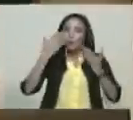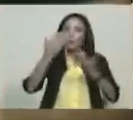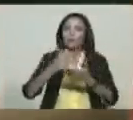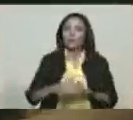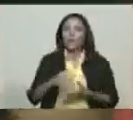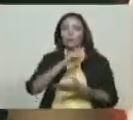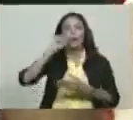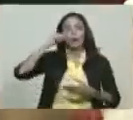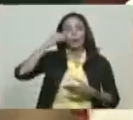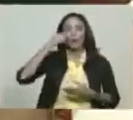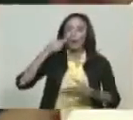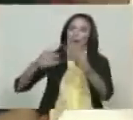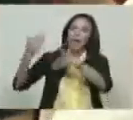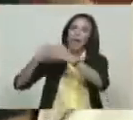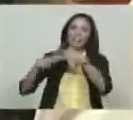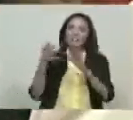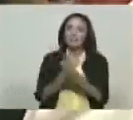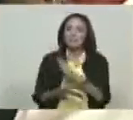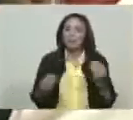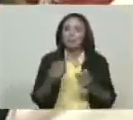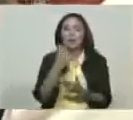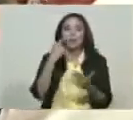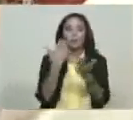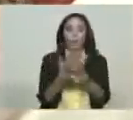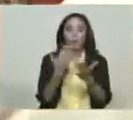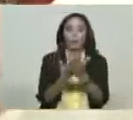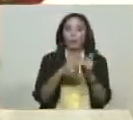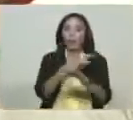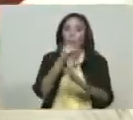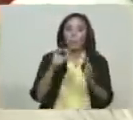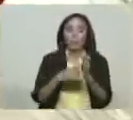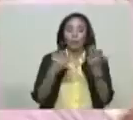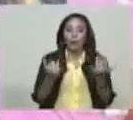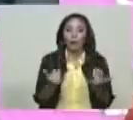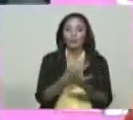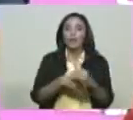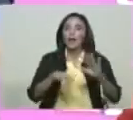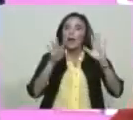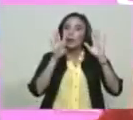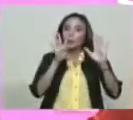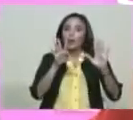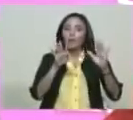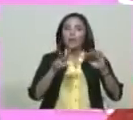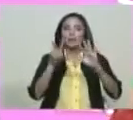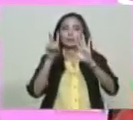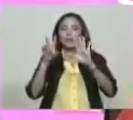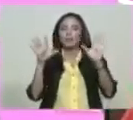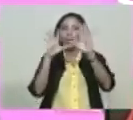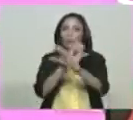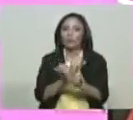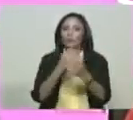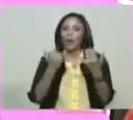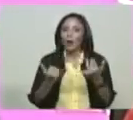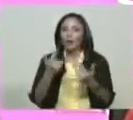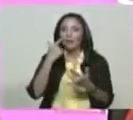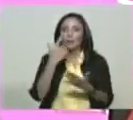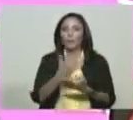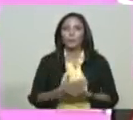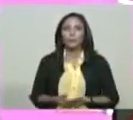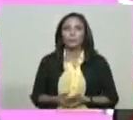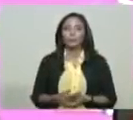para recordar en vivo y directo a las 9:07 de la noche de